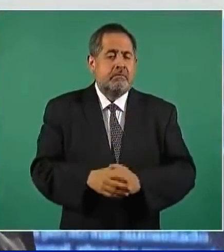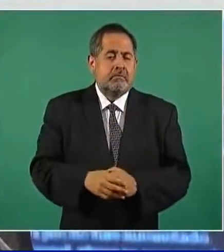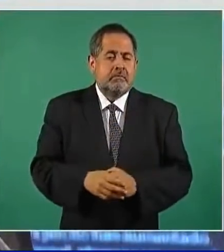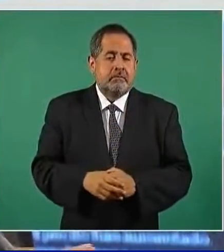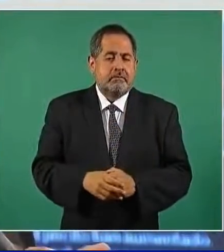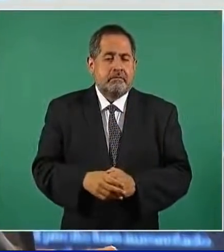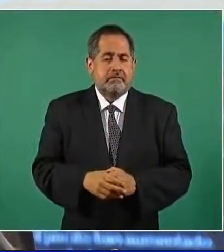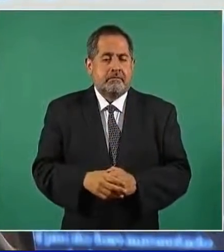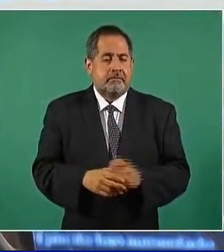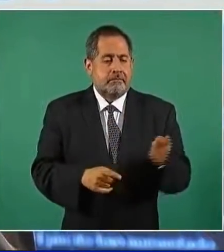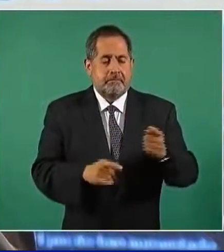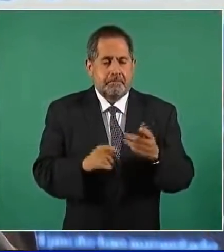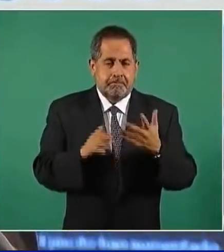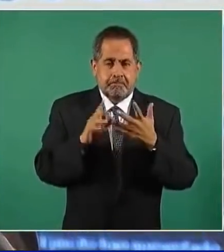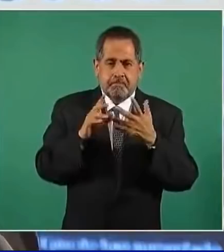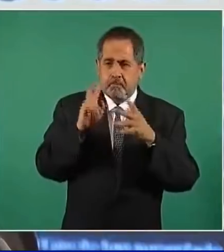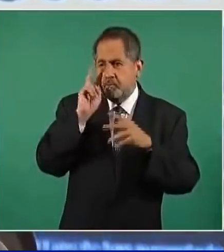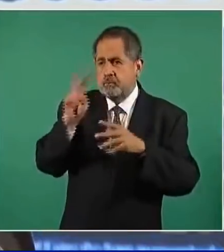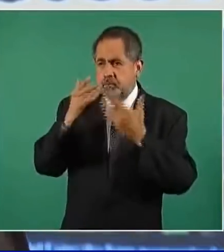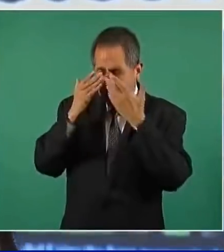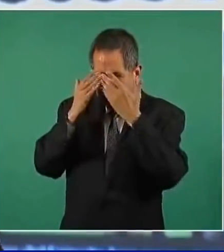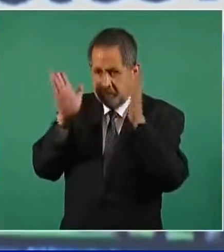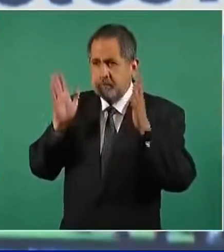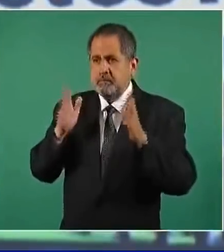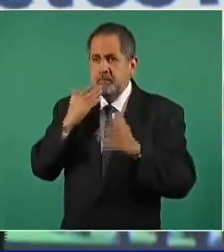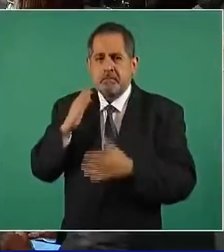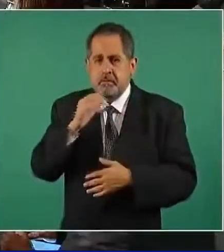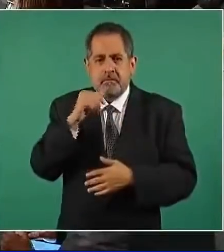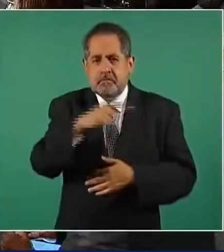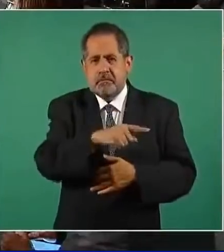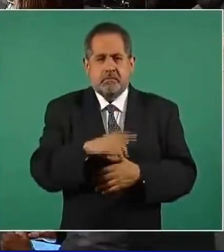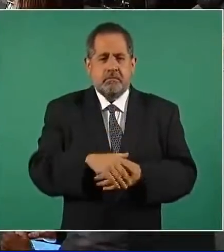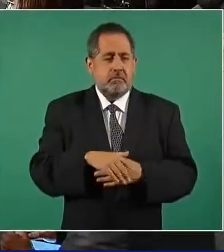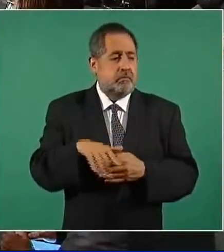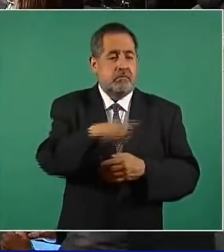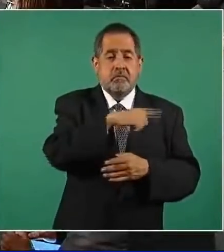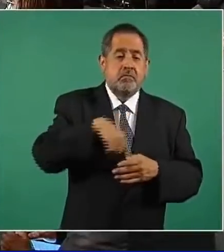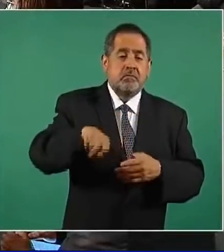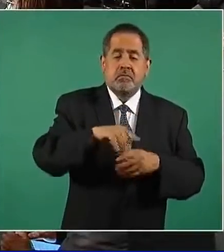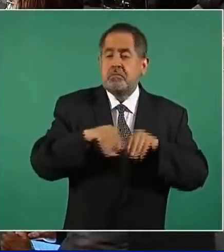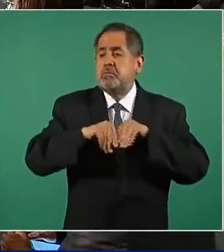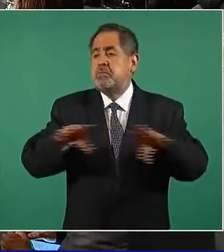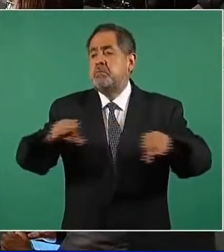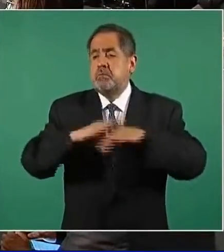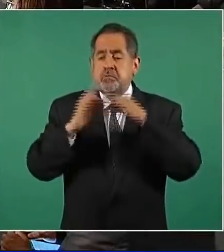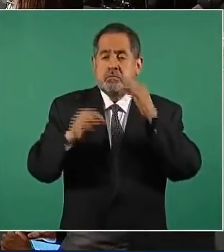se obnubilan y entonces todo lo que publican